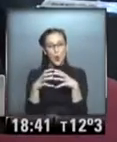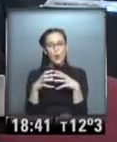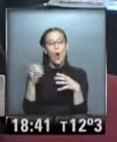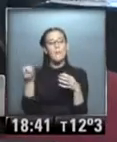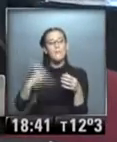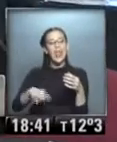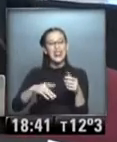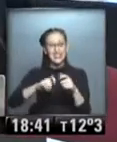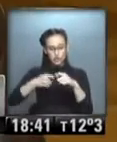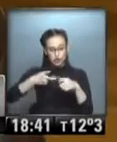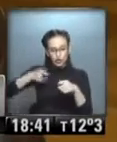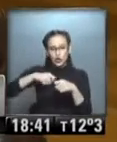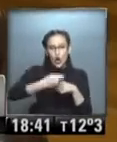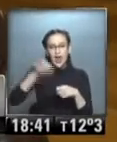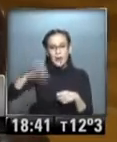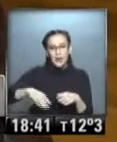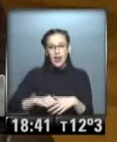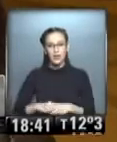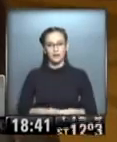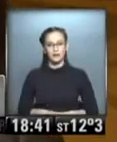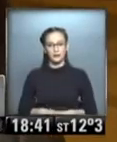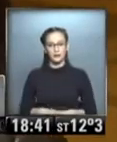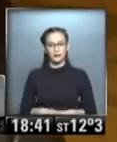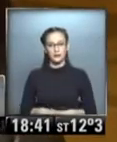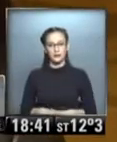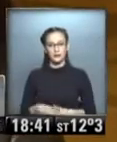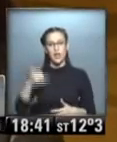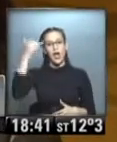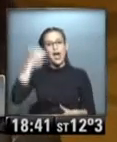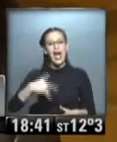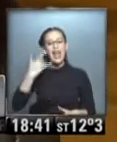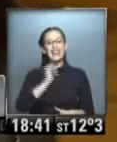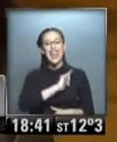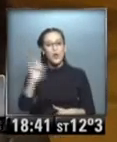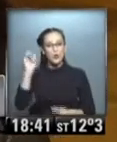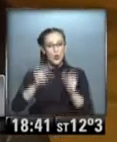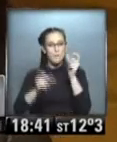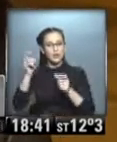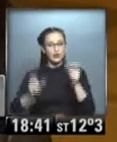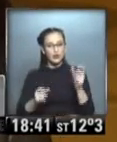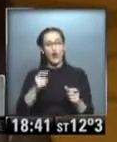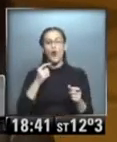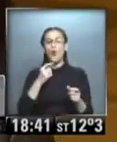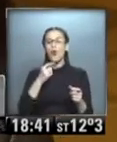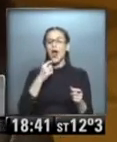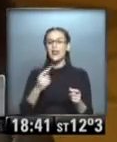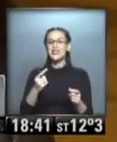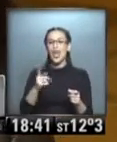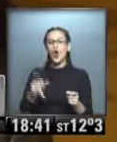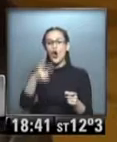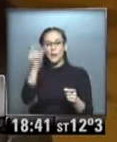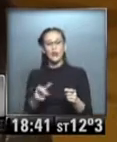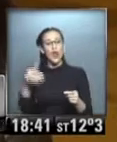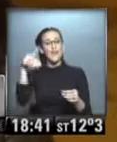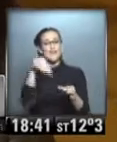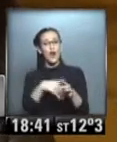troqueles. Se presentan denuncias de gente que ha ido a votar por OT, que dice, alguien votó en mi